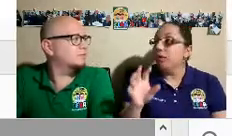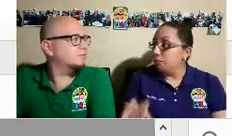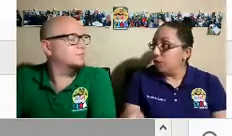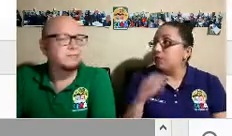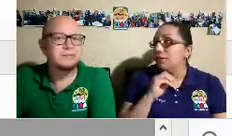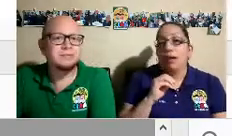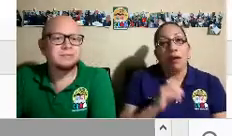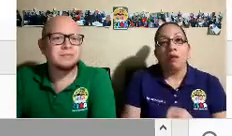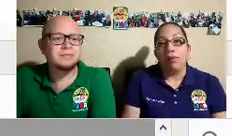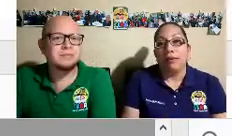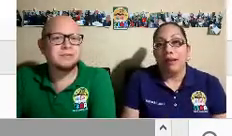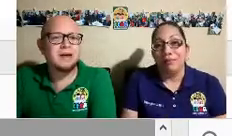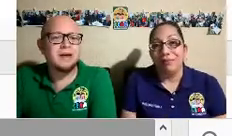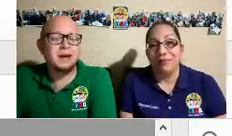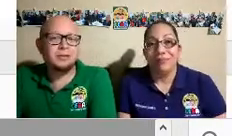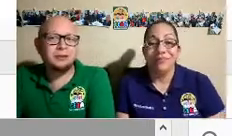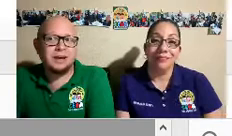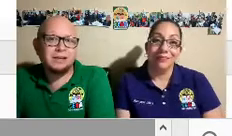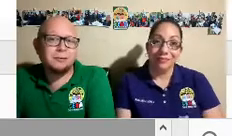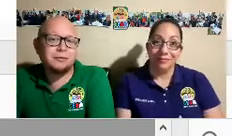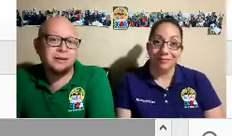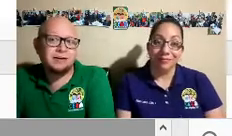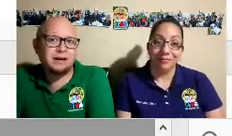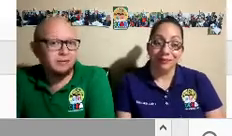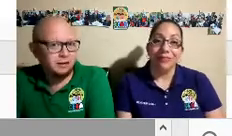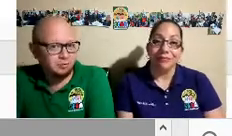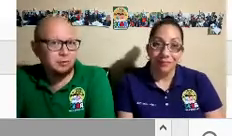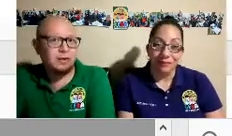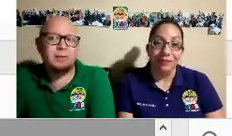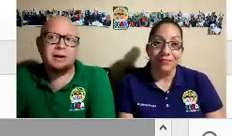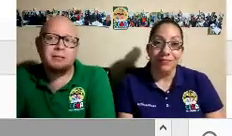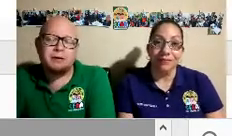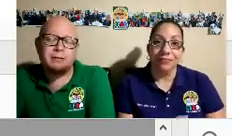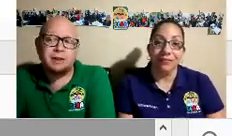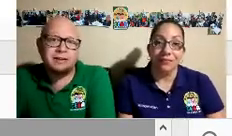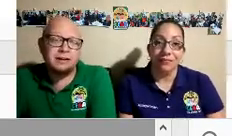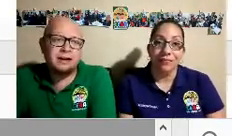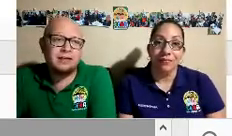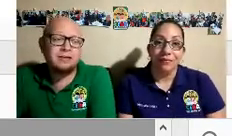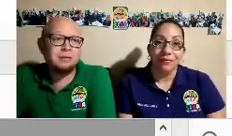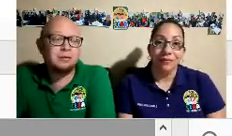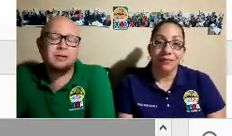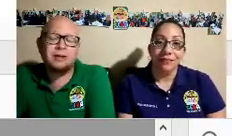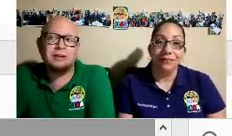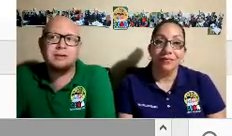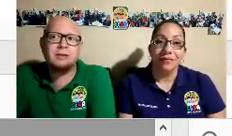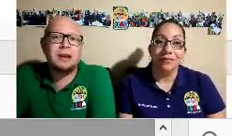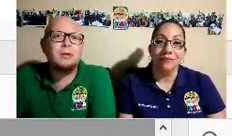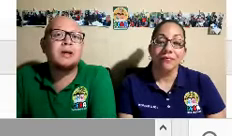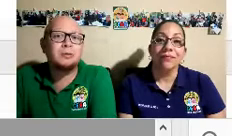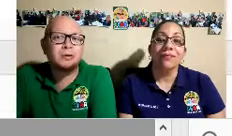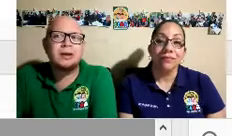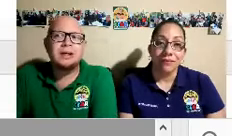tutor pues ya se queden con esa tira. Entonces, esto va a fortalecer la descripción, va a fortalecer la descripción en el sentido